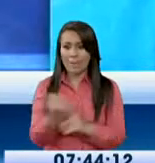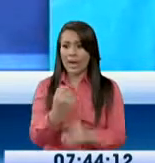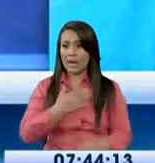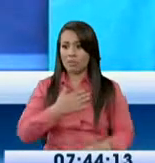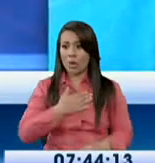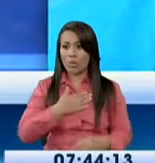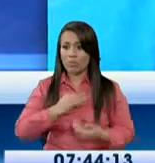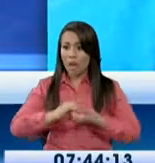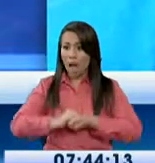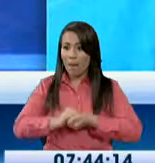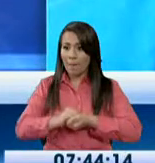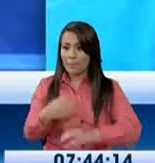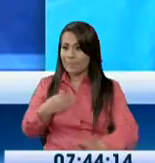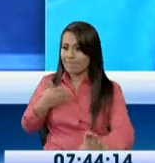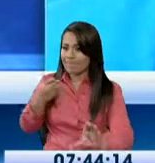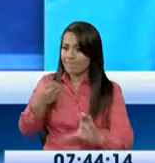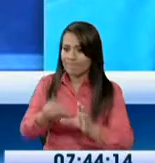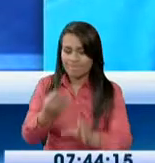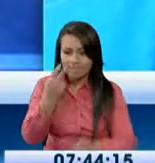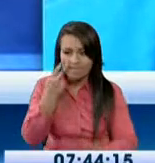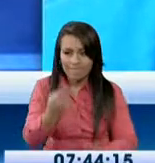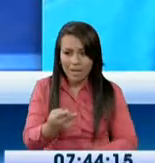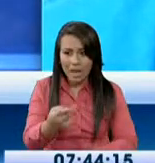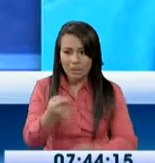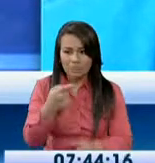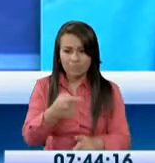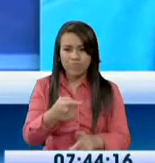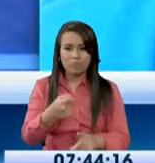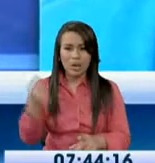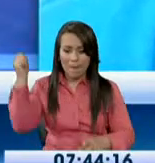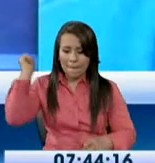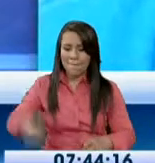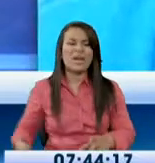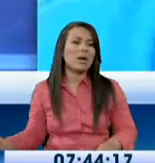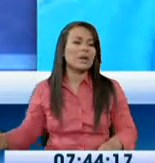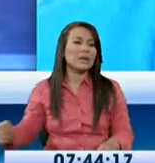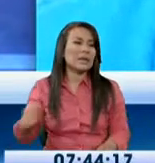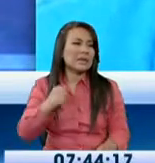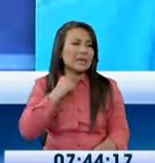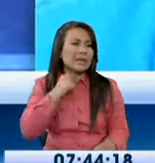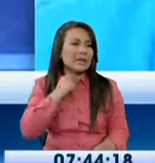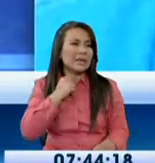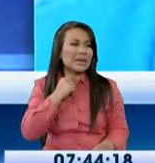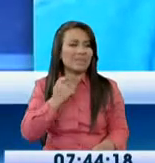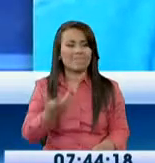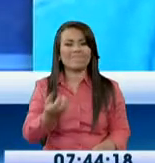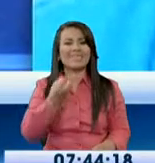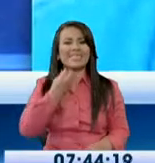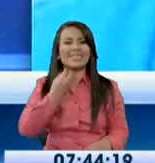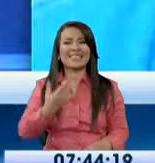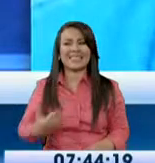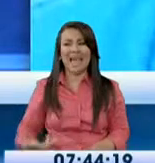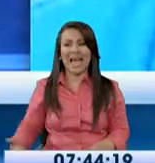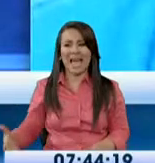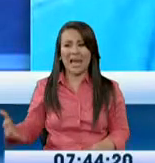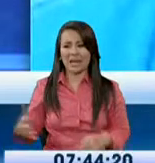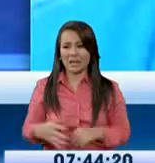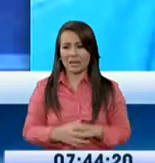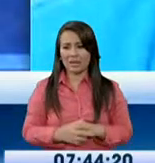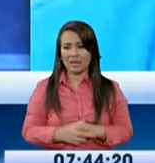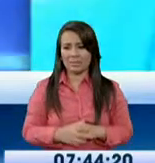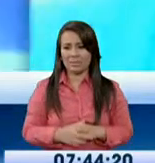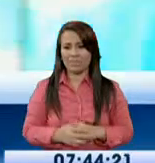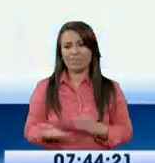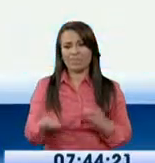él sale. Y ahí es cuando llega un señor, parte la botella y lo corta en esta parte por aquí.